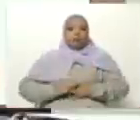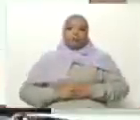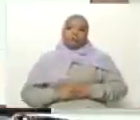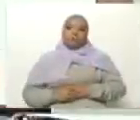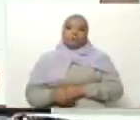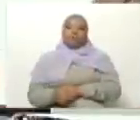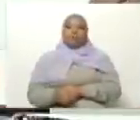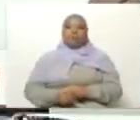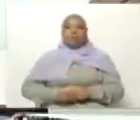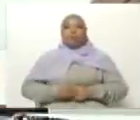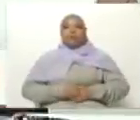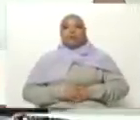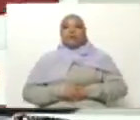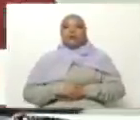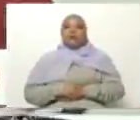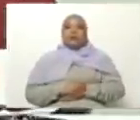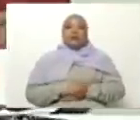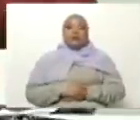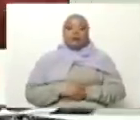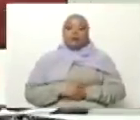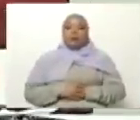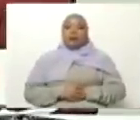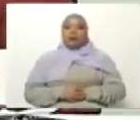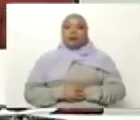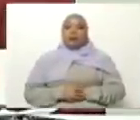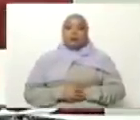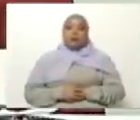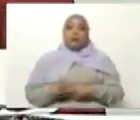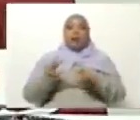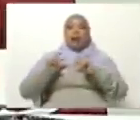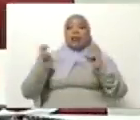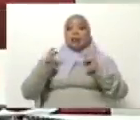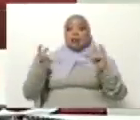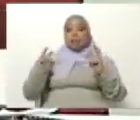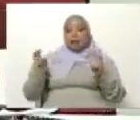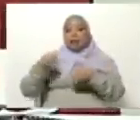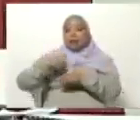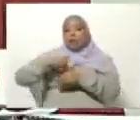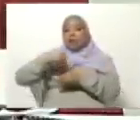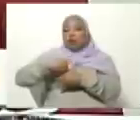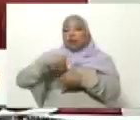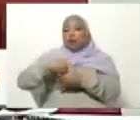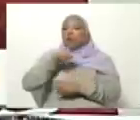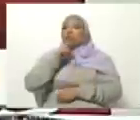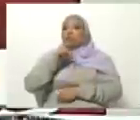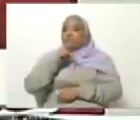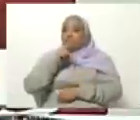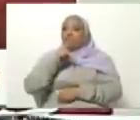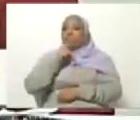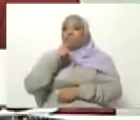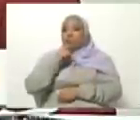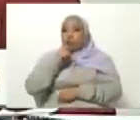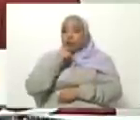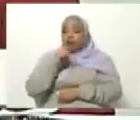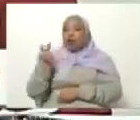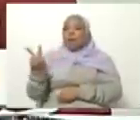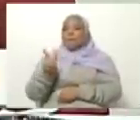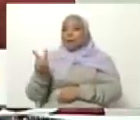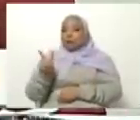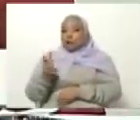Gracias, Mirelvis. Mira, el tema electoral, el problema electoral en Venezuela